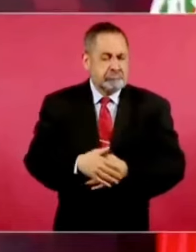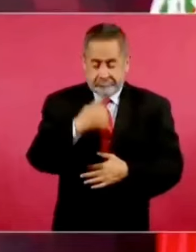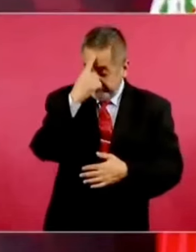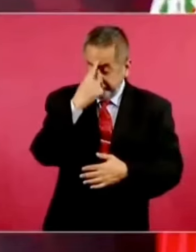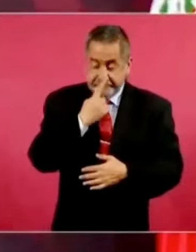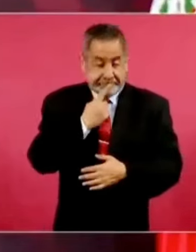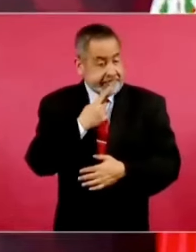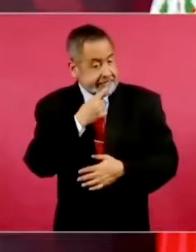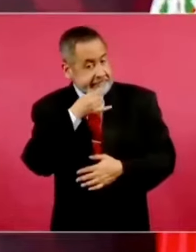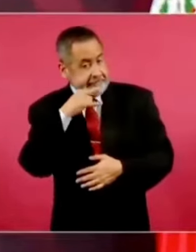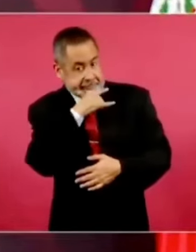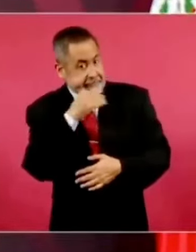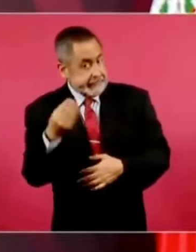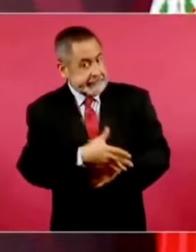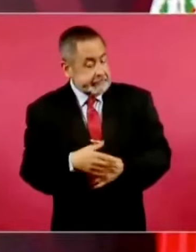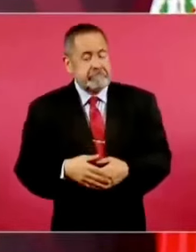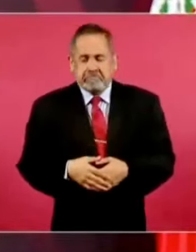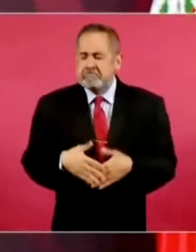cinismo,